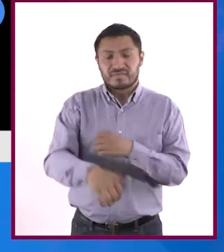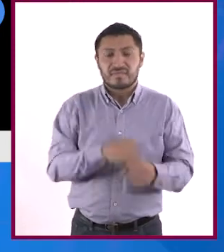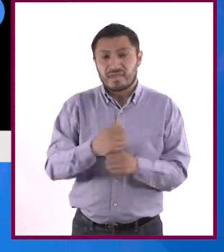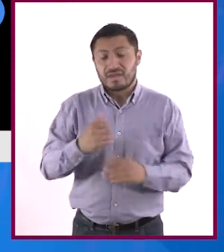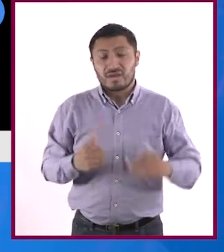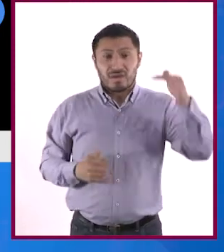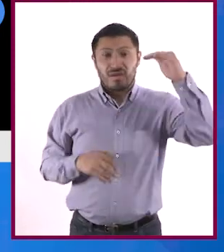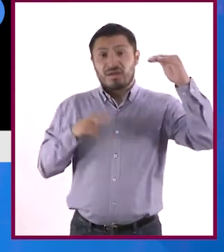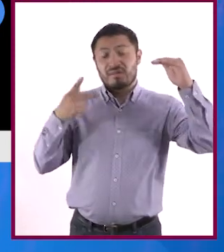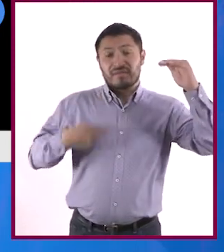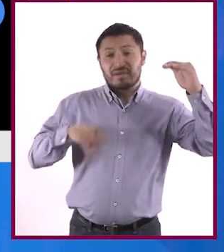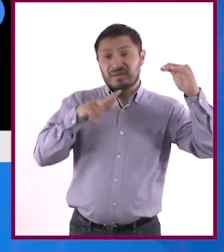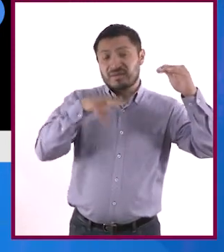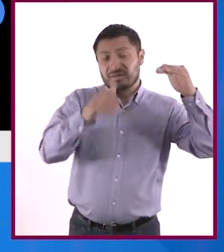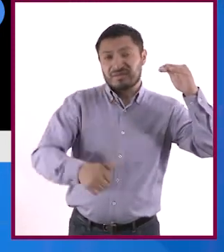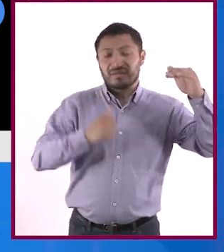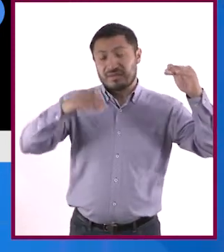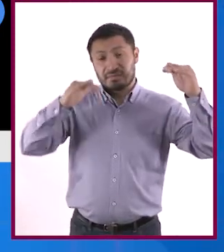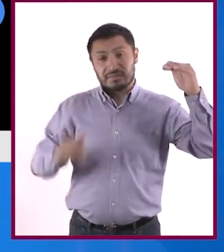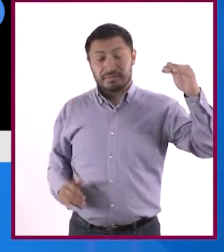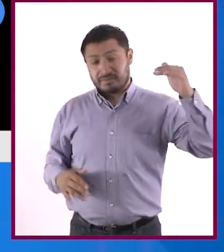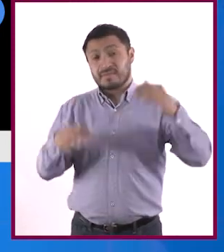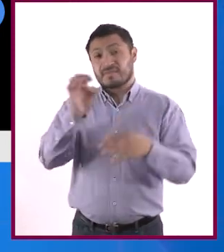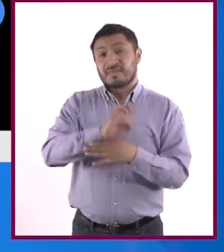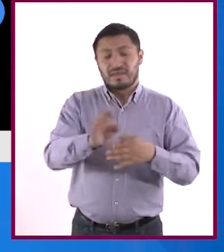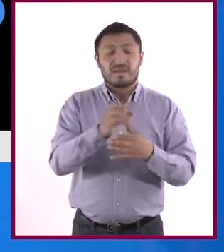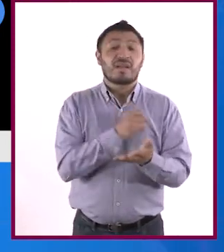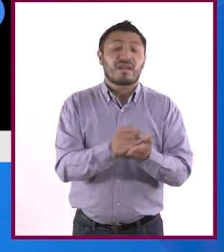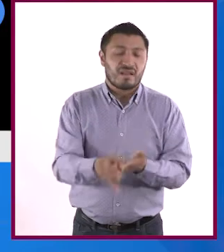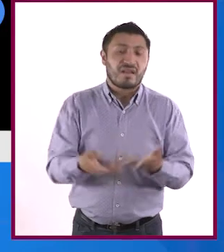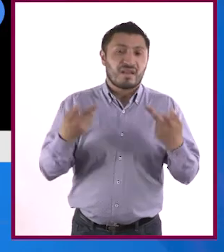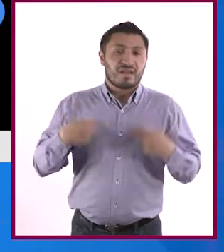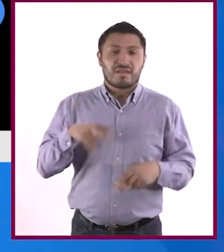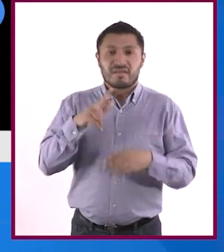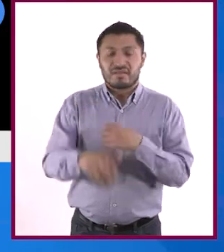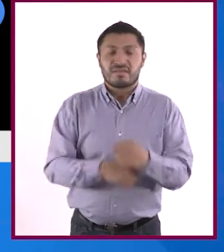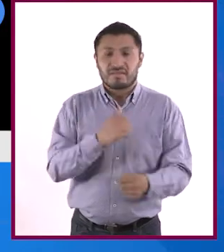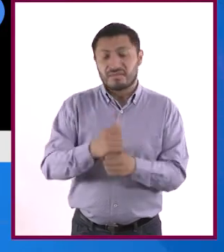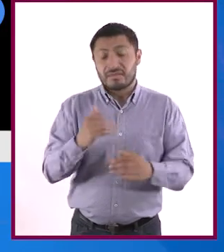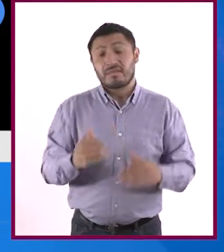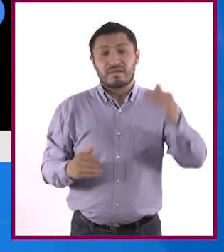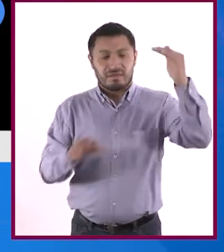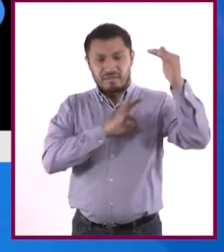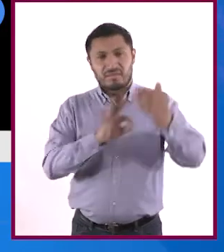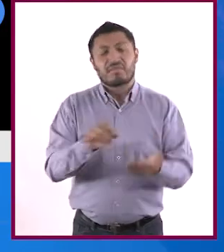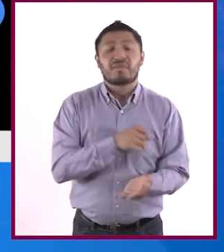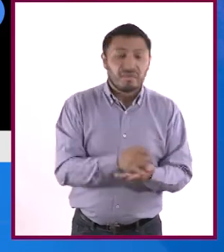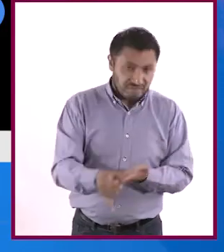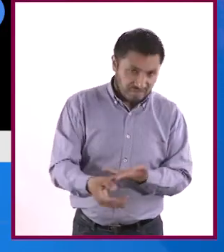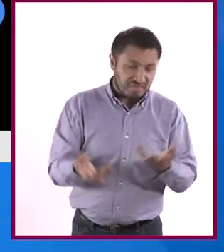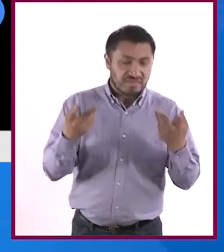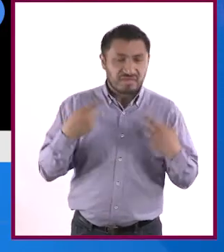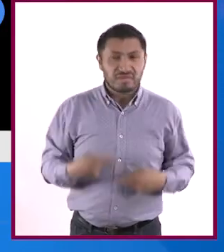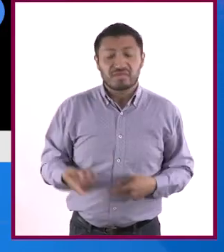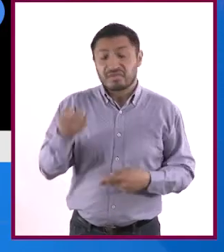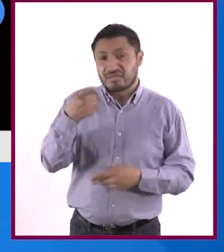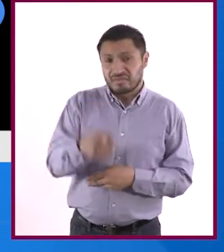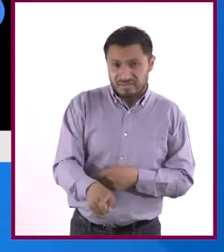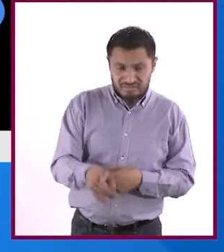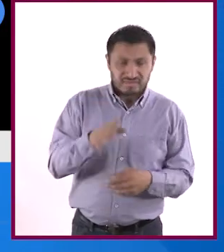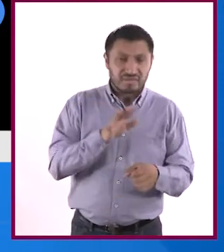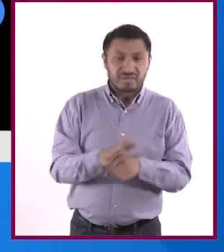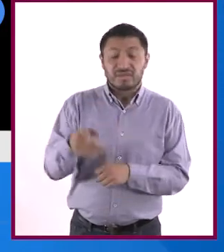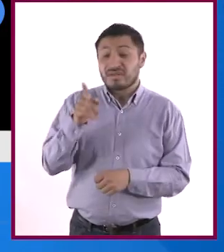las personas mayores de edad, y entonces se decide que las personas mayores de edad, pues ya podemos tomar las decisiones y podemos dictar y decidir lo